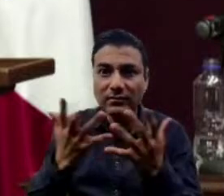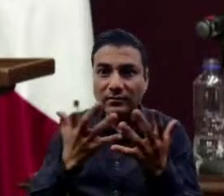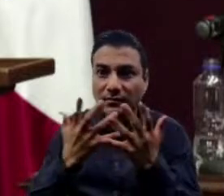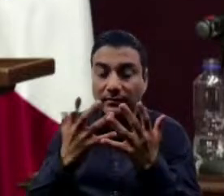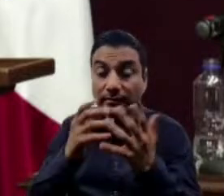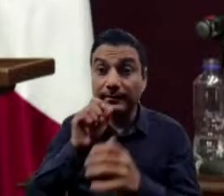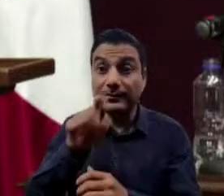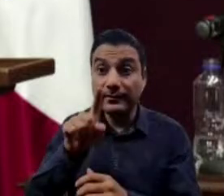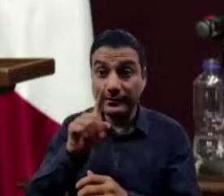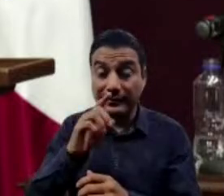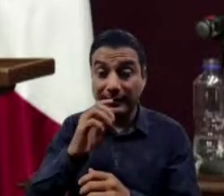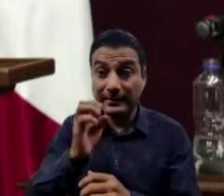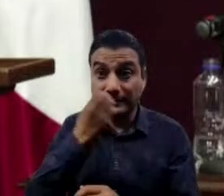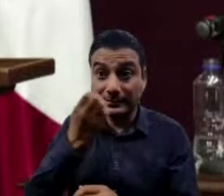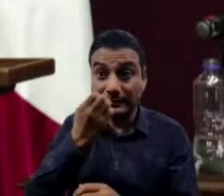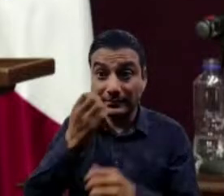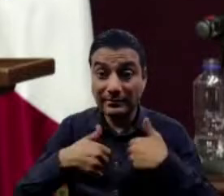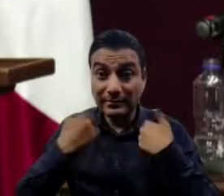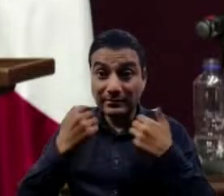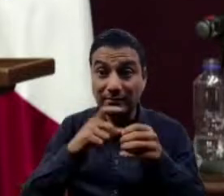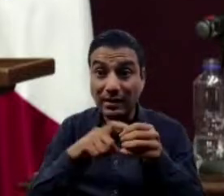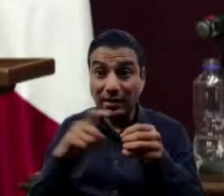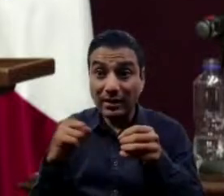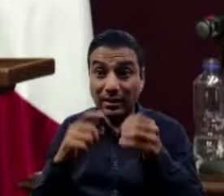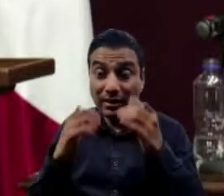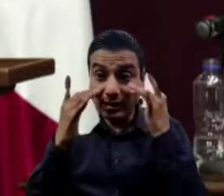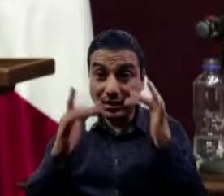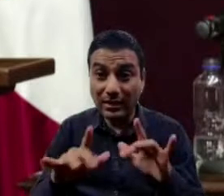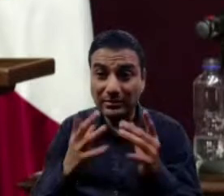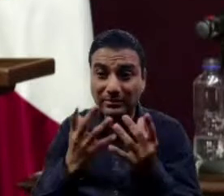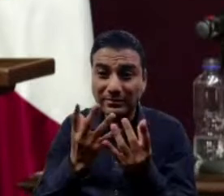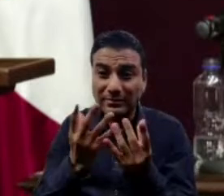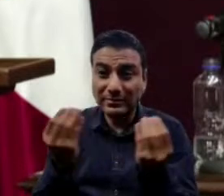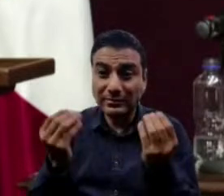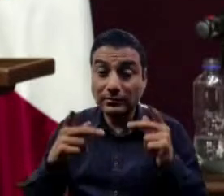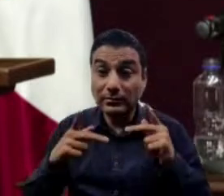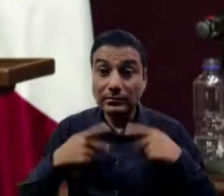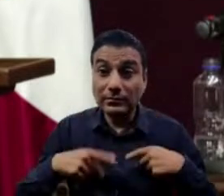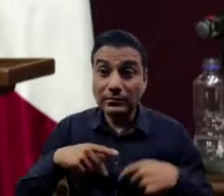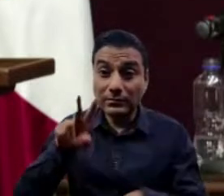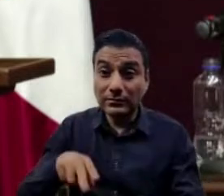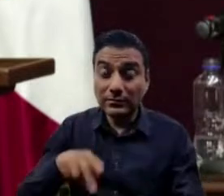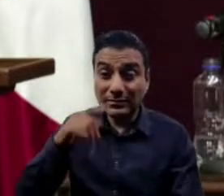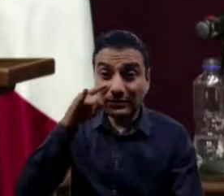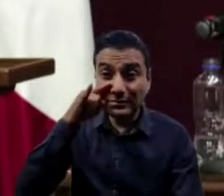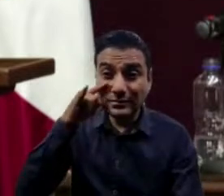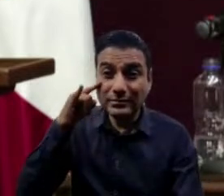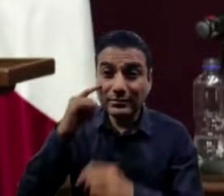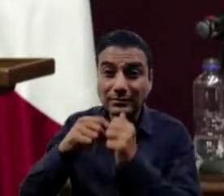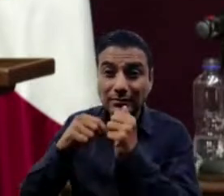una problemática que en ocasiones pasa desapercibida, pero en realidad afecta a nuestra sociedad.